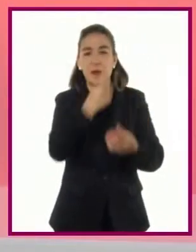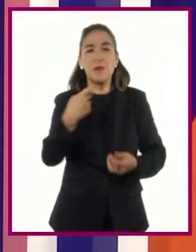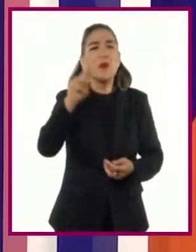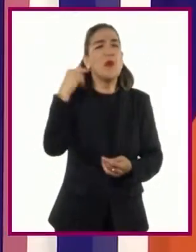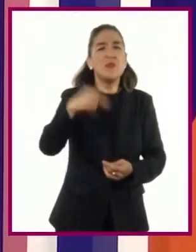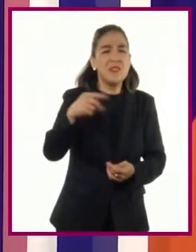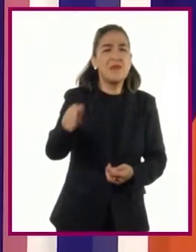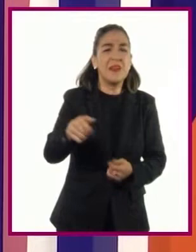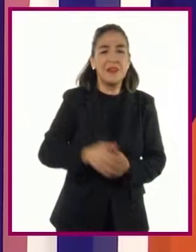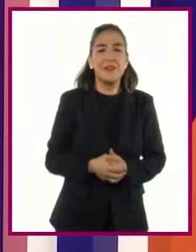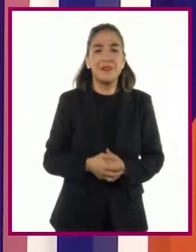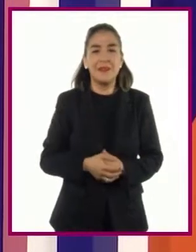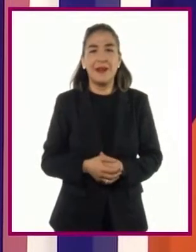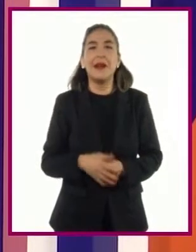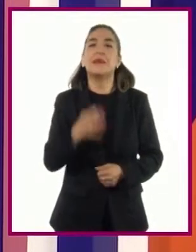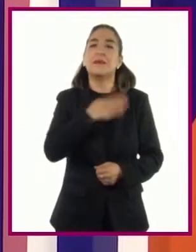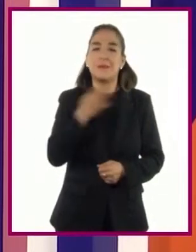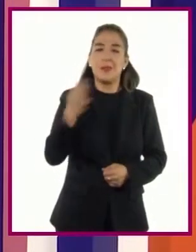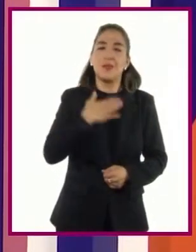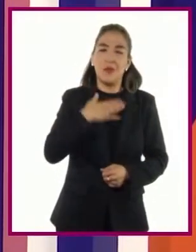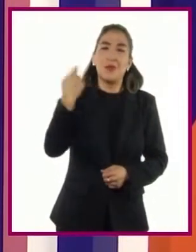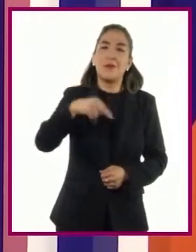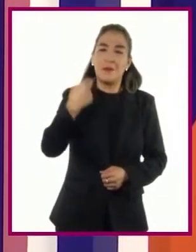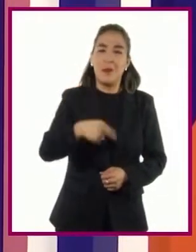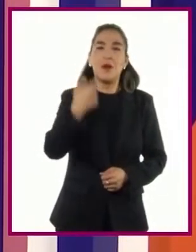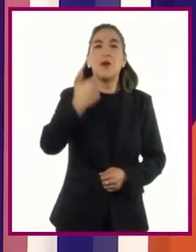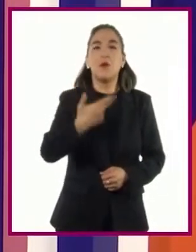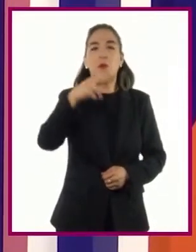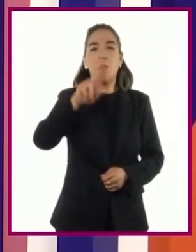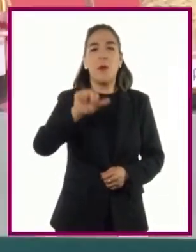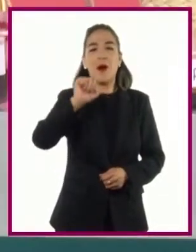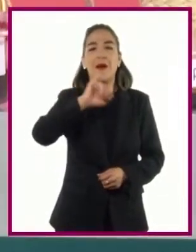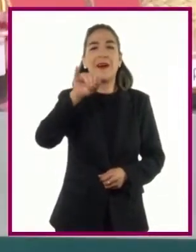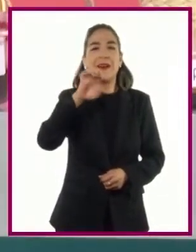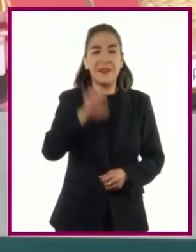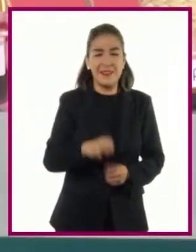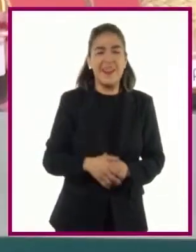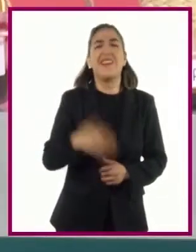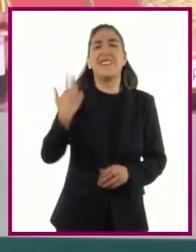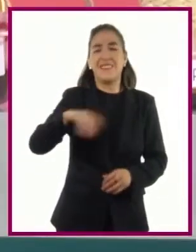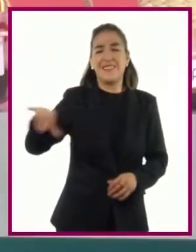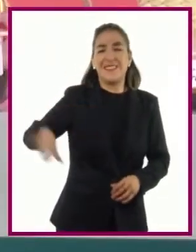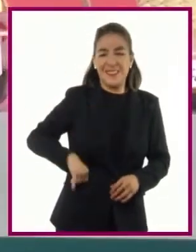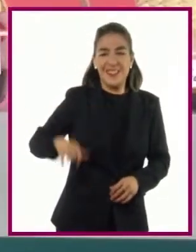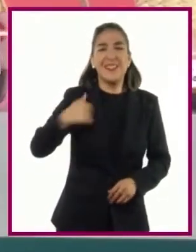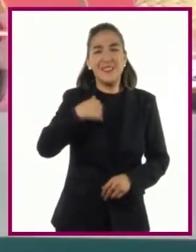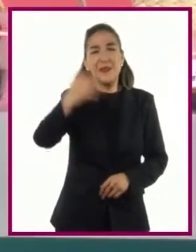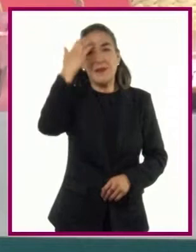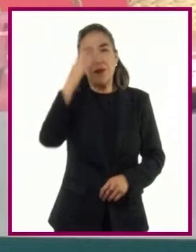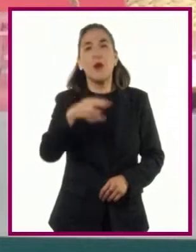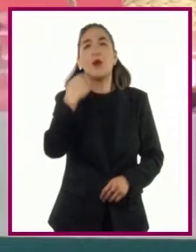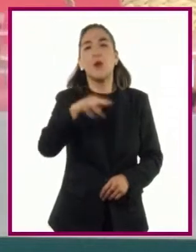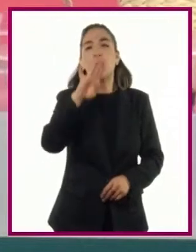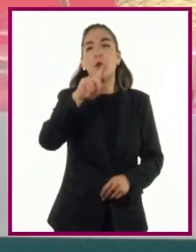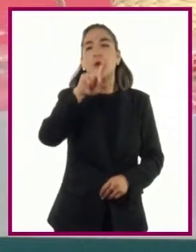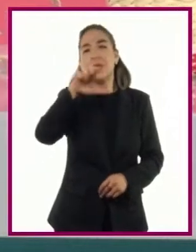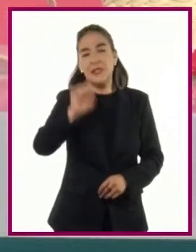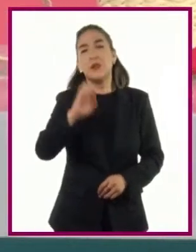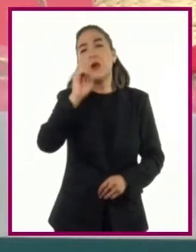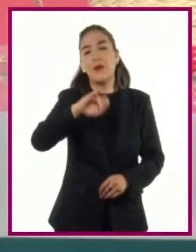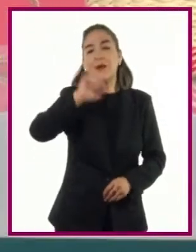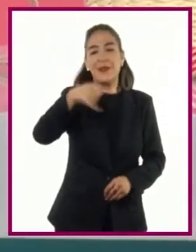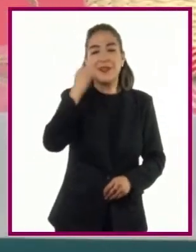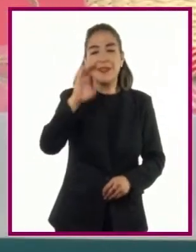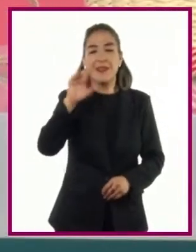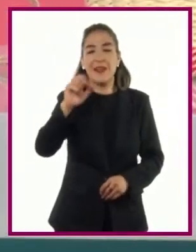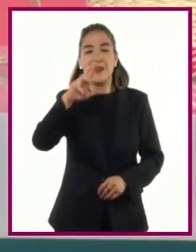llaman? Bueno, yo los conozco por guajes. Qué interesante, yo los conozco como bules o jícaras.